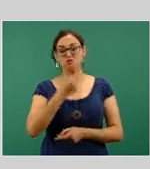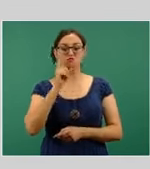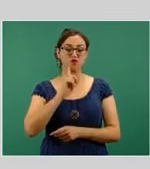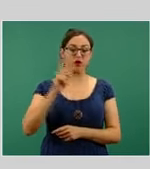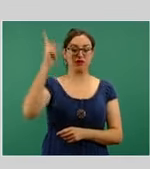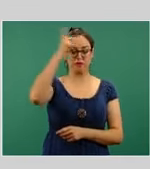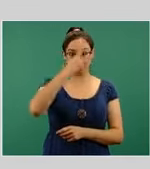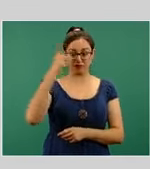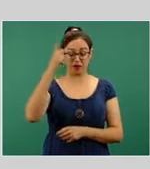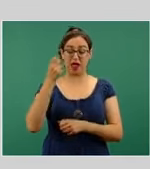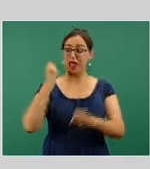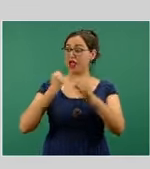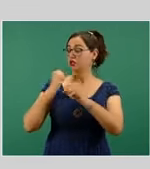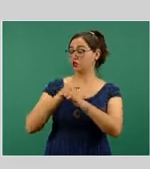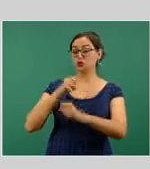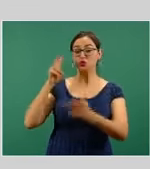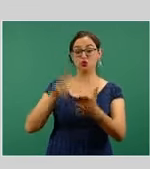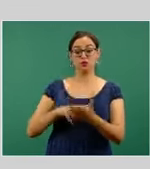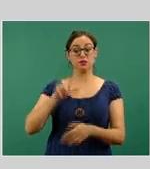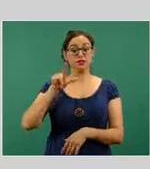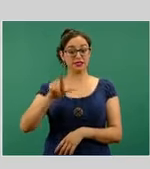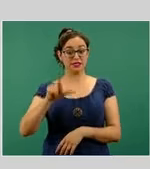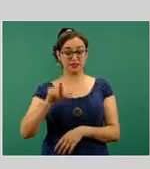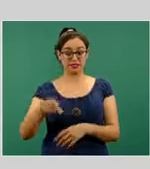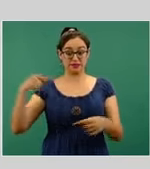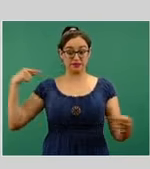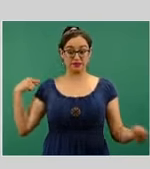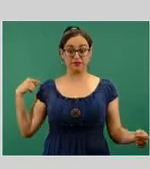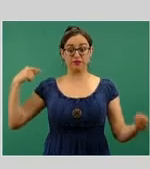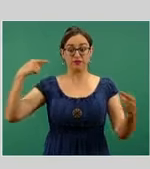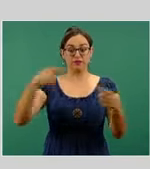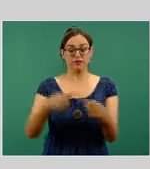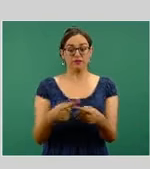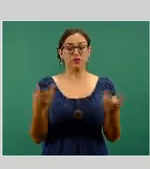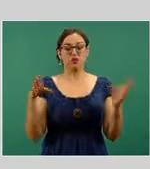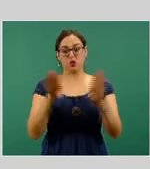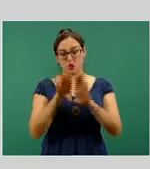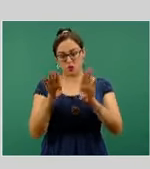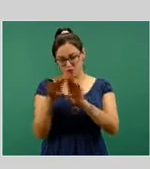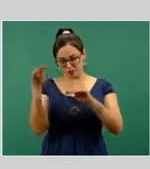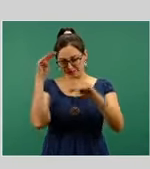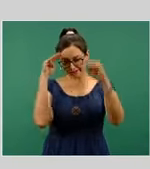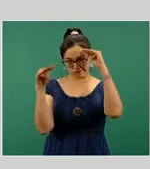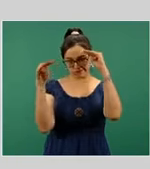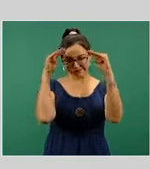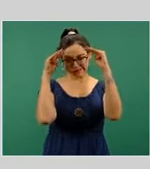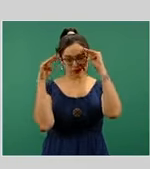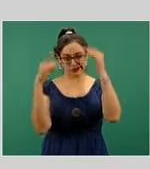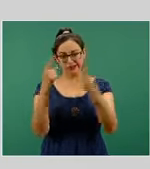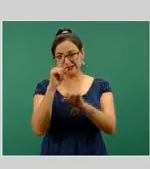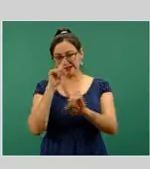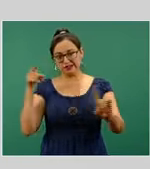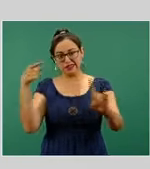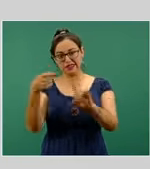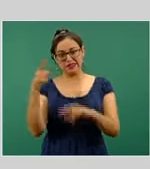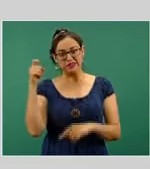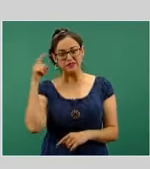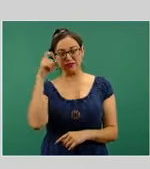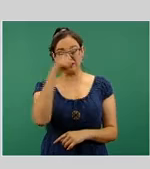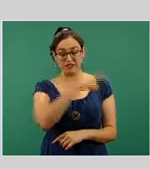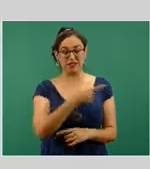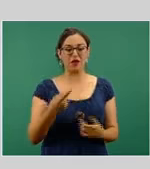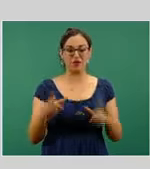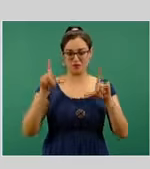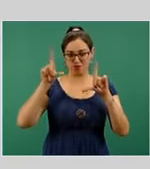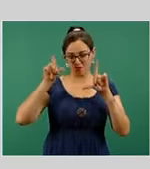el 2017 pensando en cuáles son los principales retos. Esta foto es del 2017, por